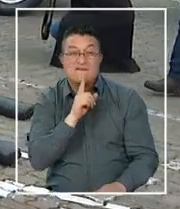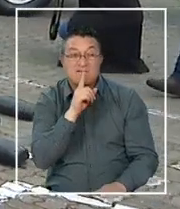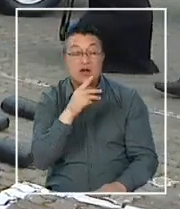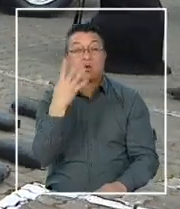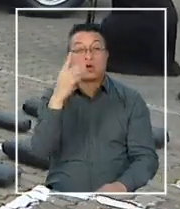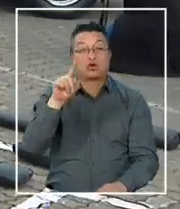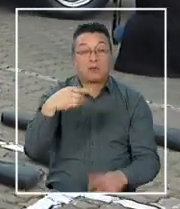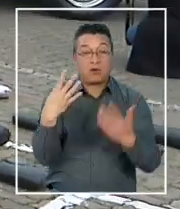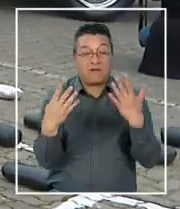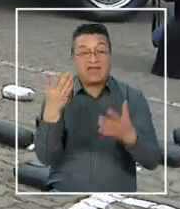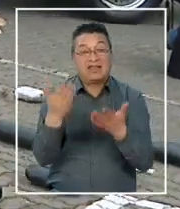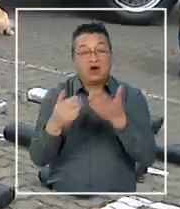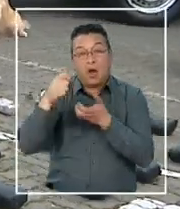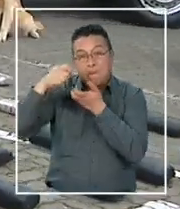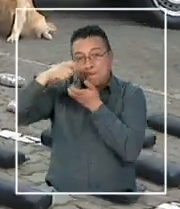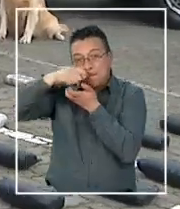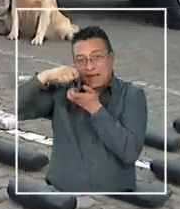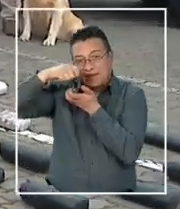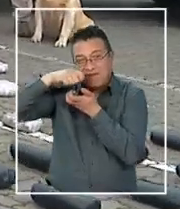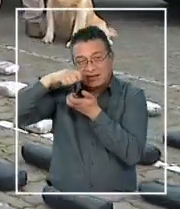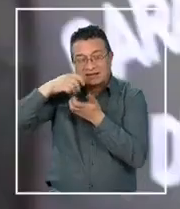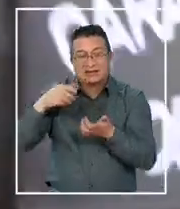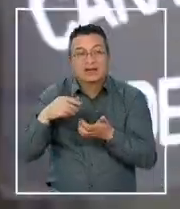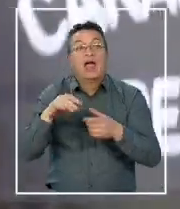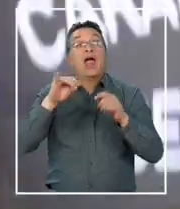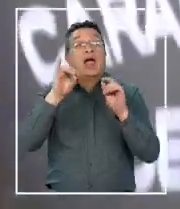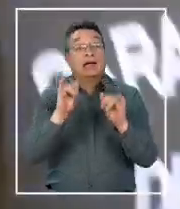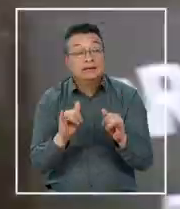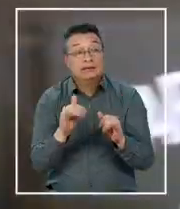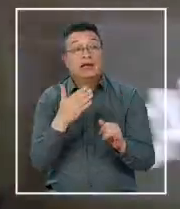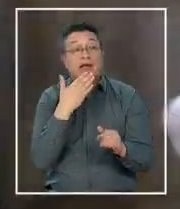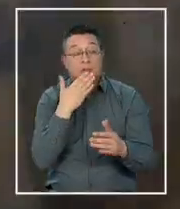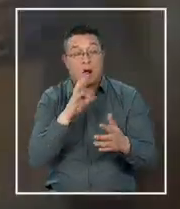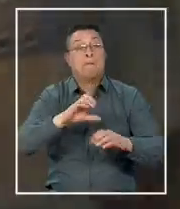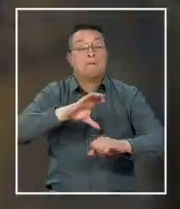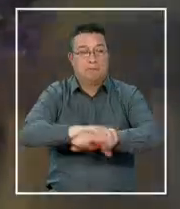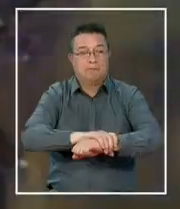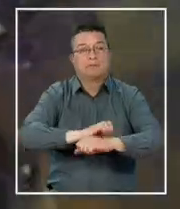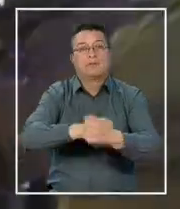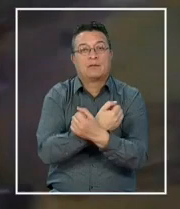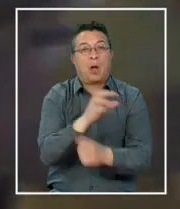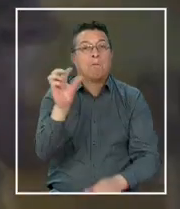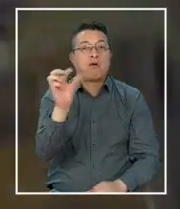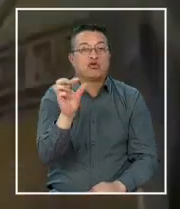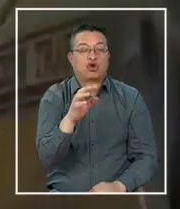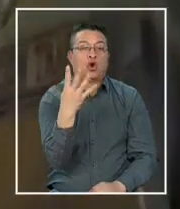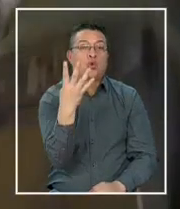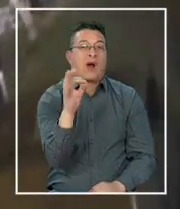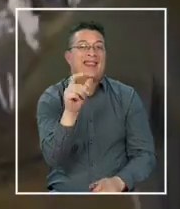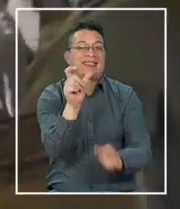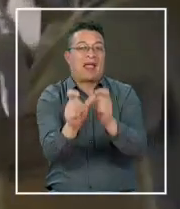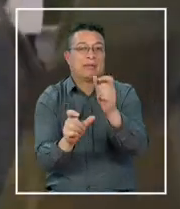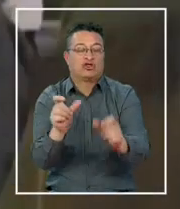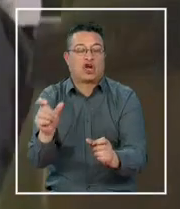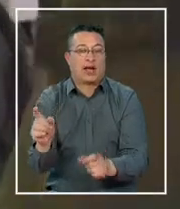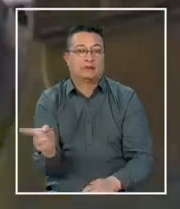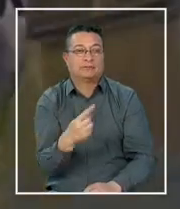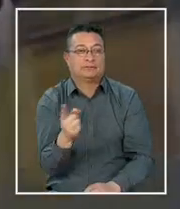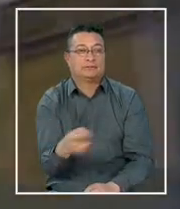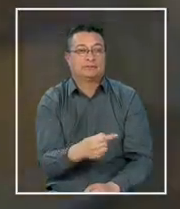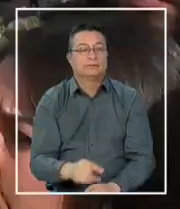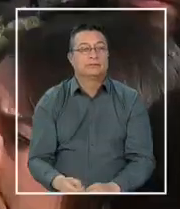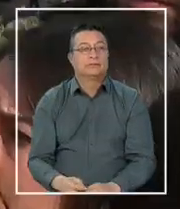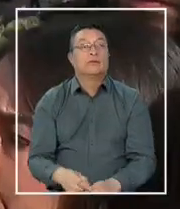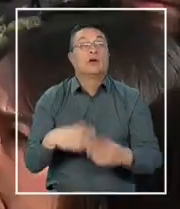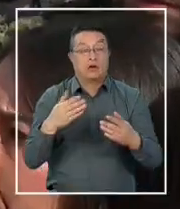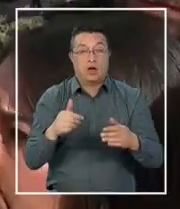y cuatro coma nueve kilos de pasta base de cocaína además de lograr la prisión preventiva para 40 detenidos que